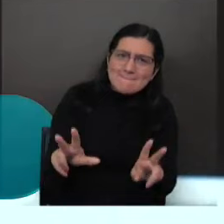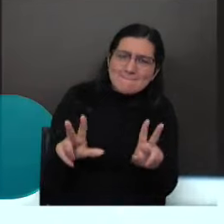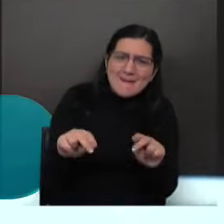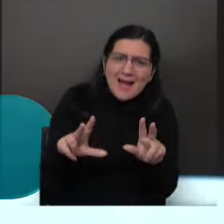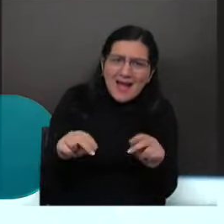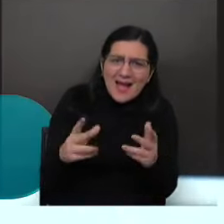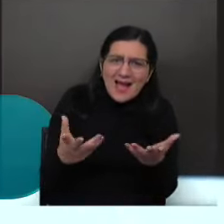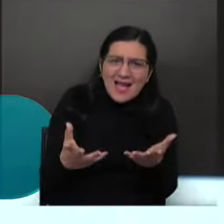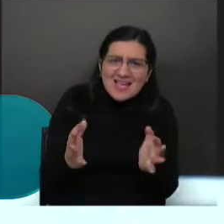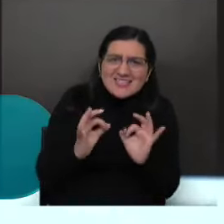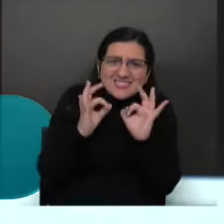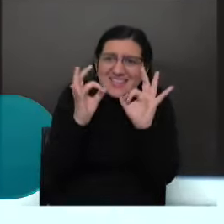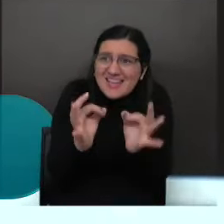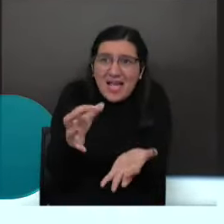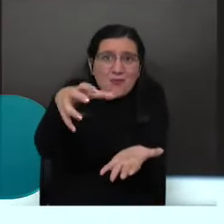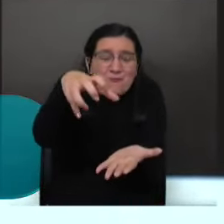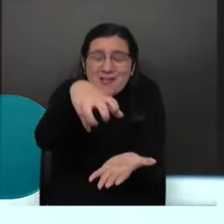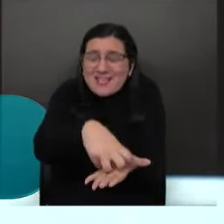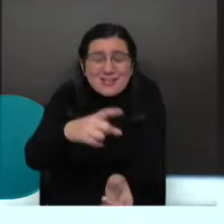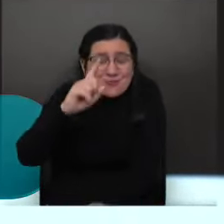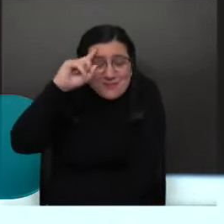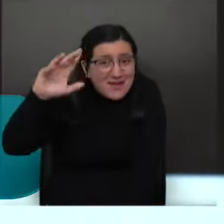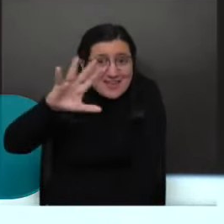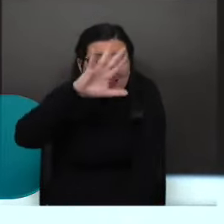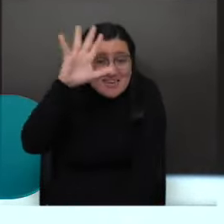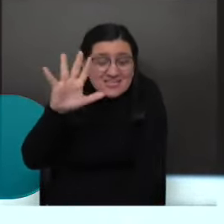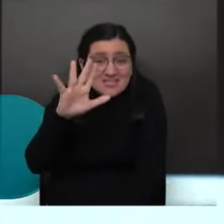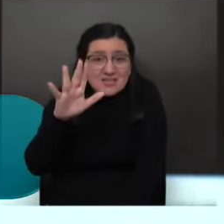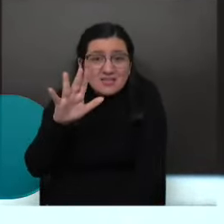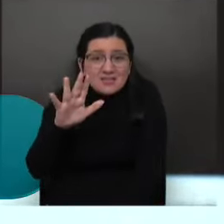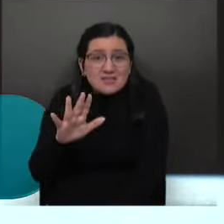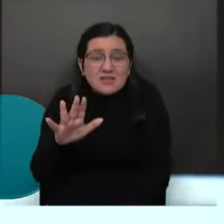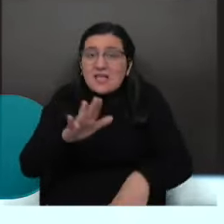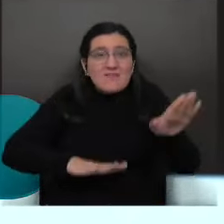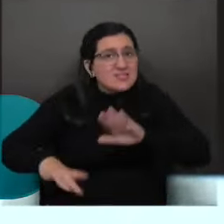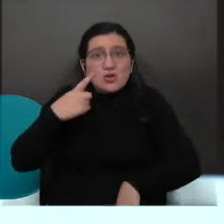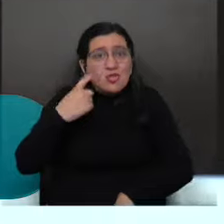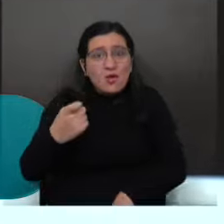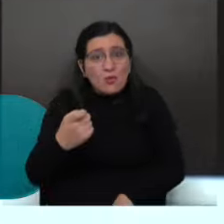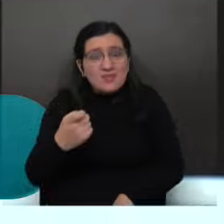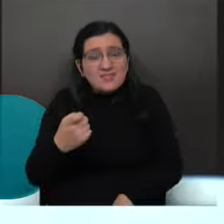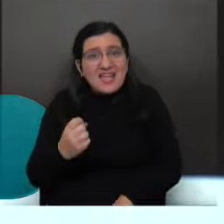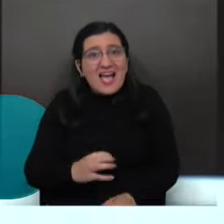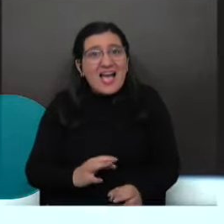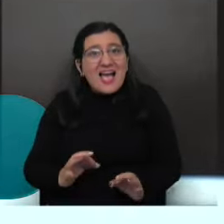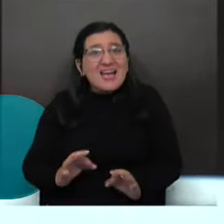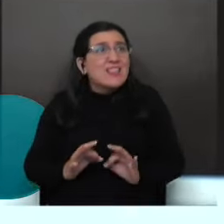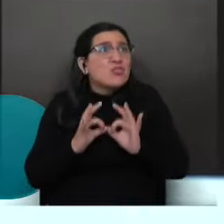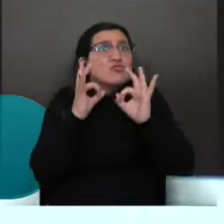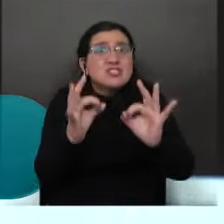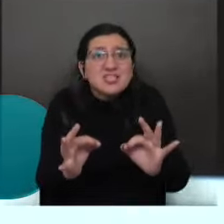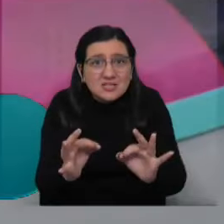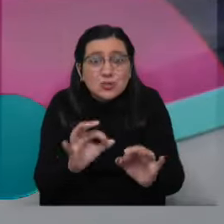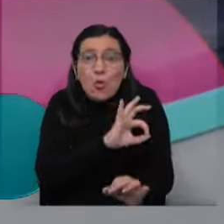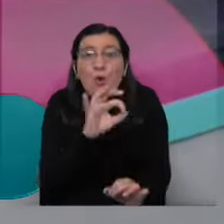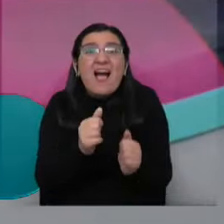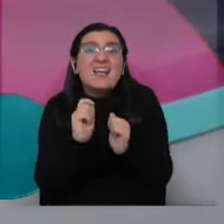uno llega a lugares donde en realidad no somos a veces muy consciente de dónde llegamos o a quién acompañamos qué